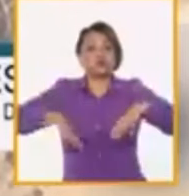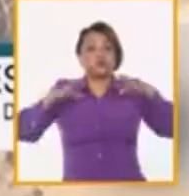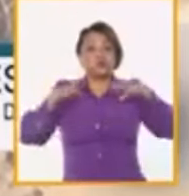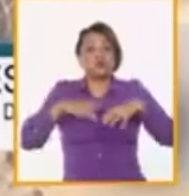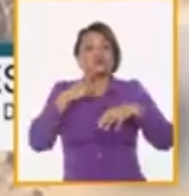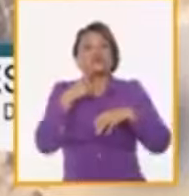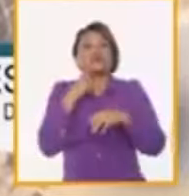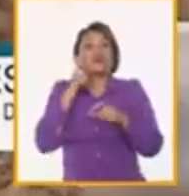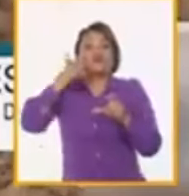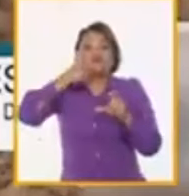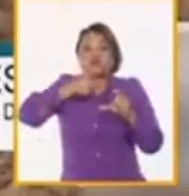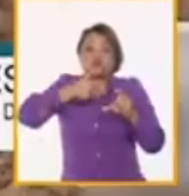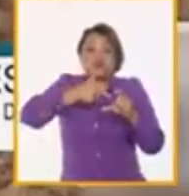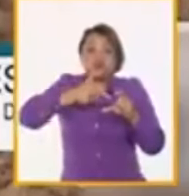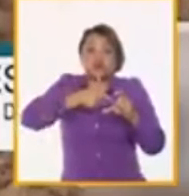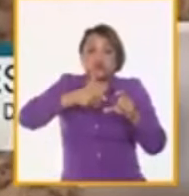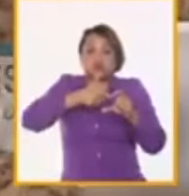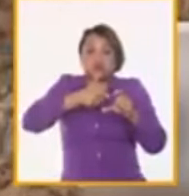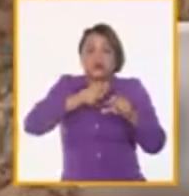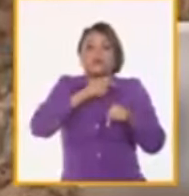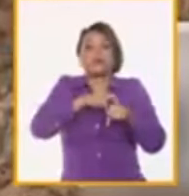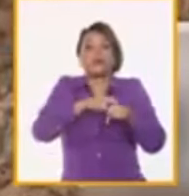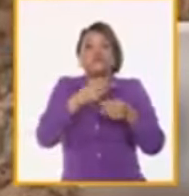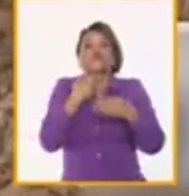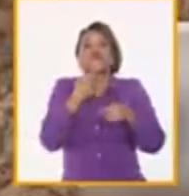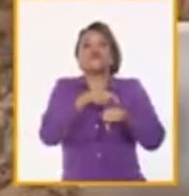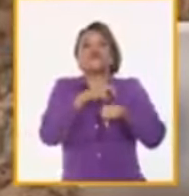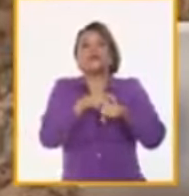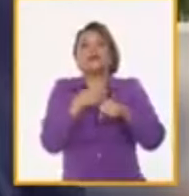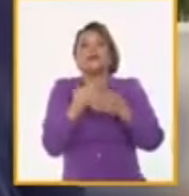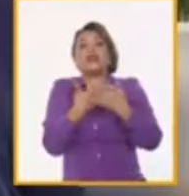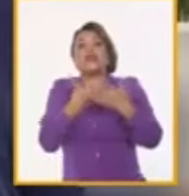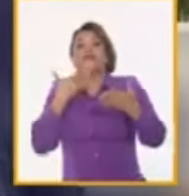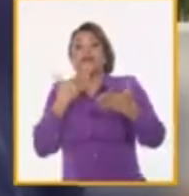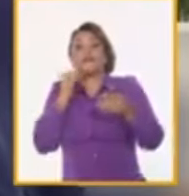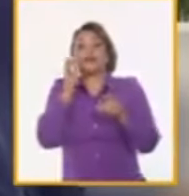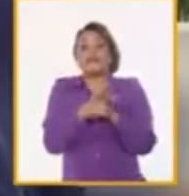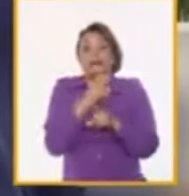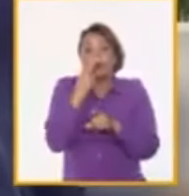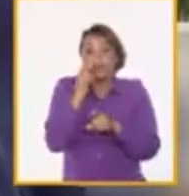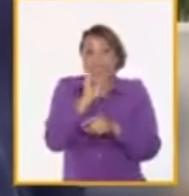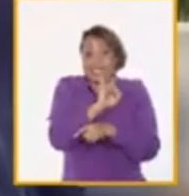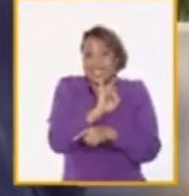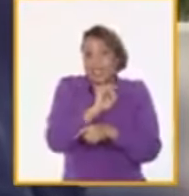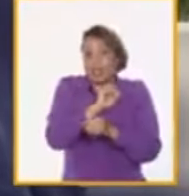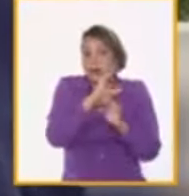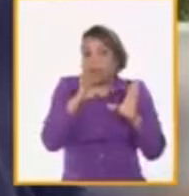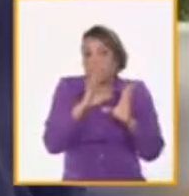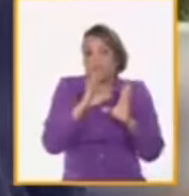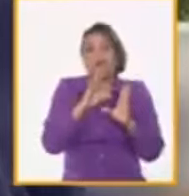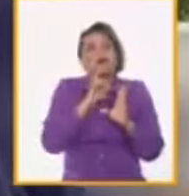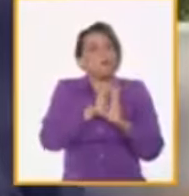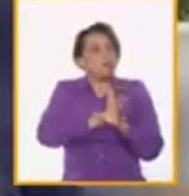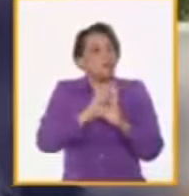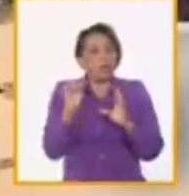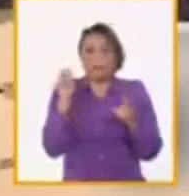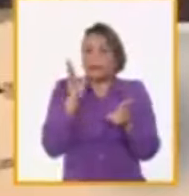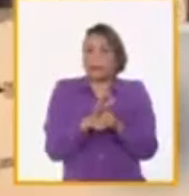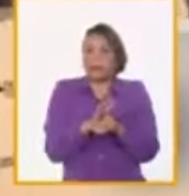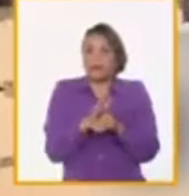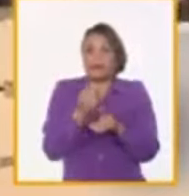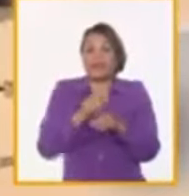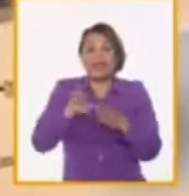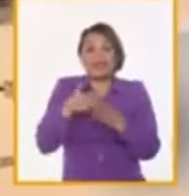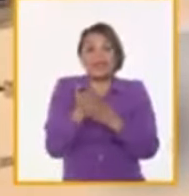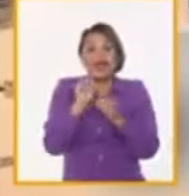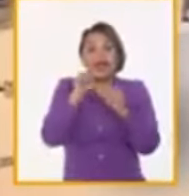termofusión necesita un periodo de enfriamiento. Por eso empezamos ya de las 7:30 de la mañana, una vez que concluyó el desagüe la conductora, los equipos estaban desde el día antes en el